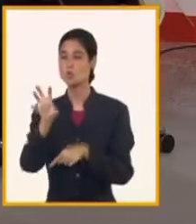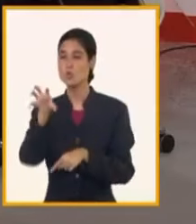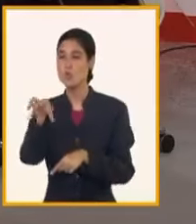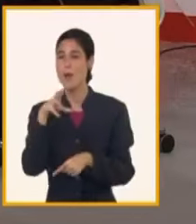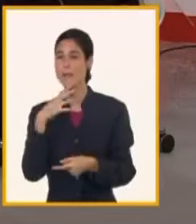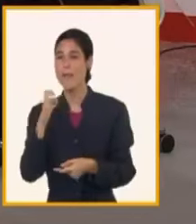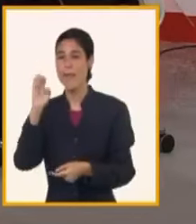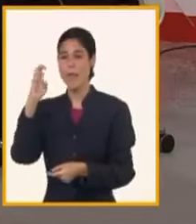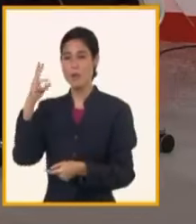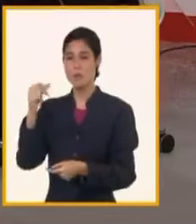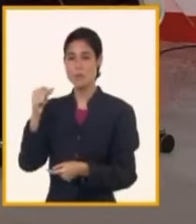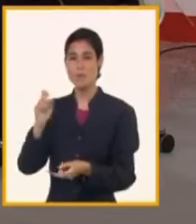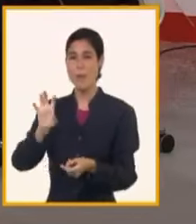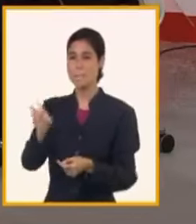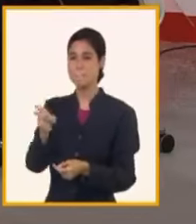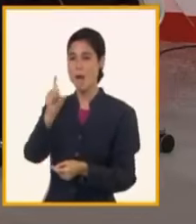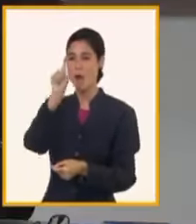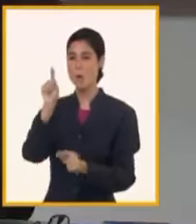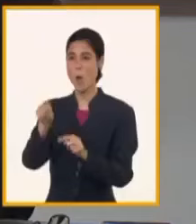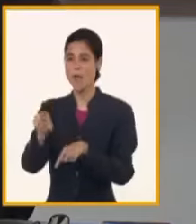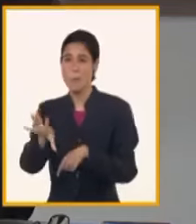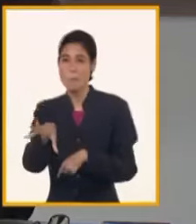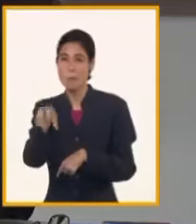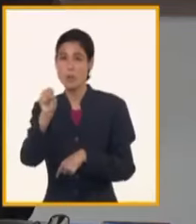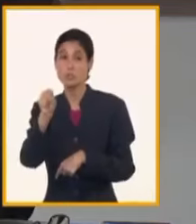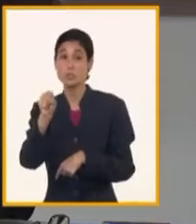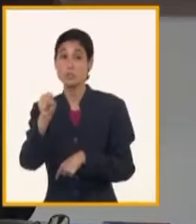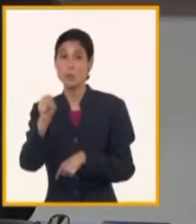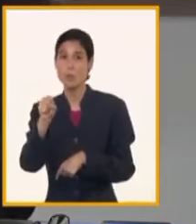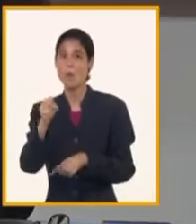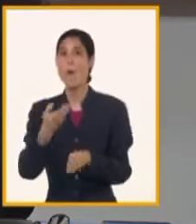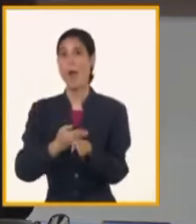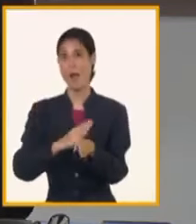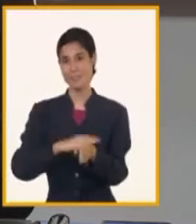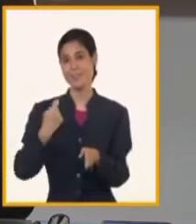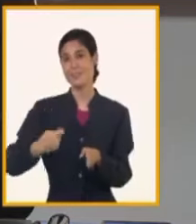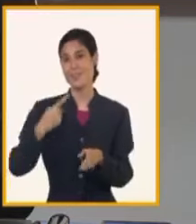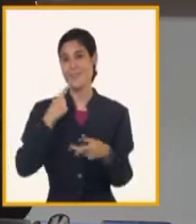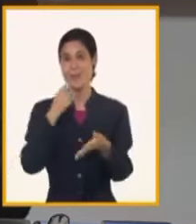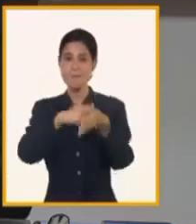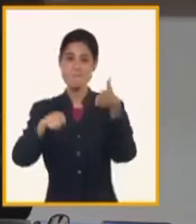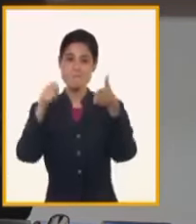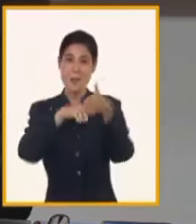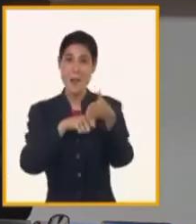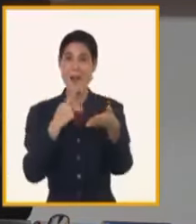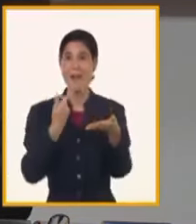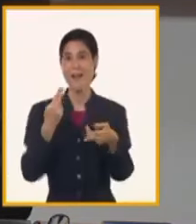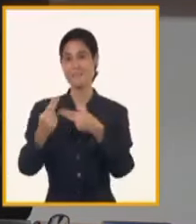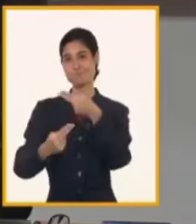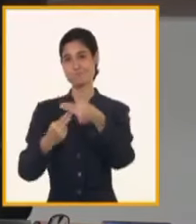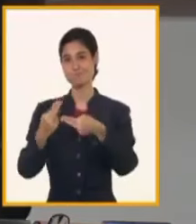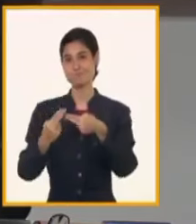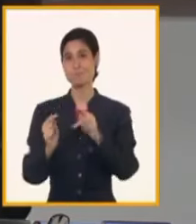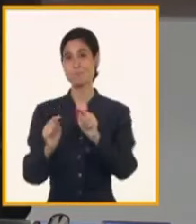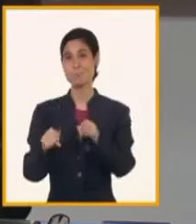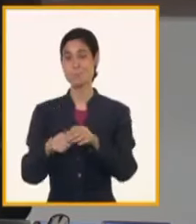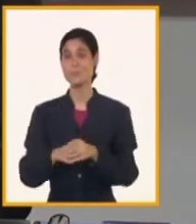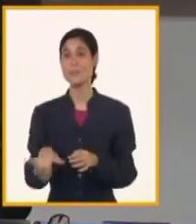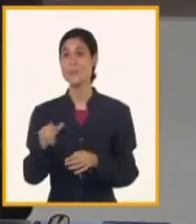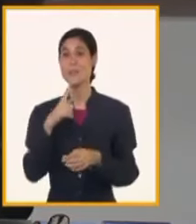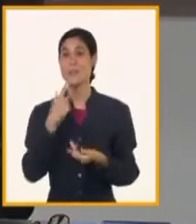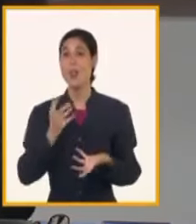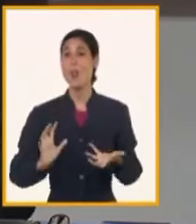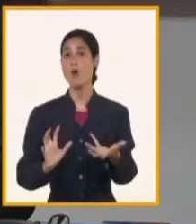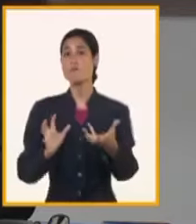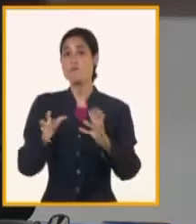territorio y ya lleva varios años y yo te puedo asegurar nada es perfecto en la vida pero la rotación de los circuitos que se hacen dentro